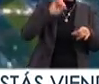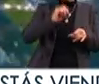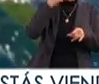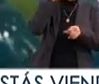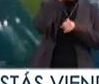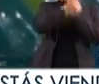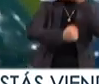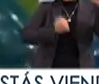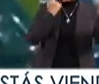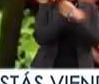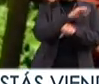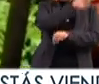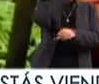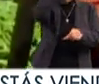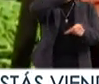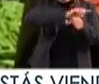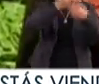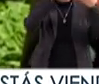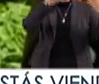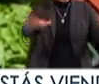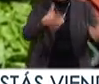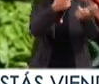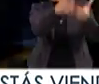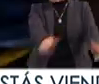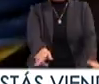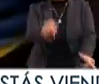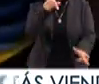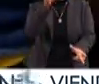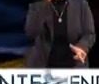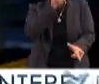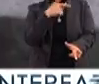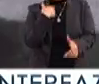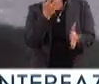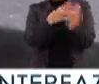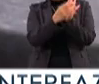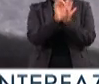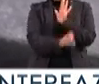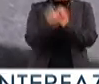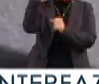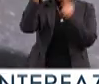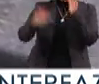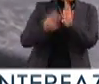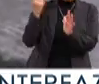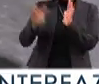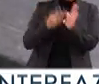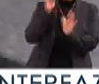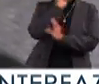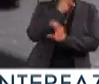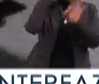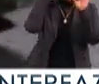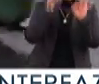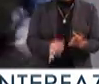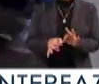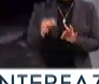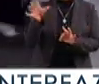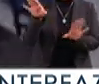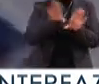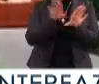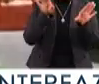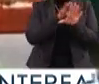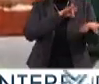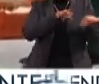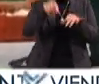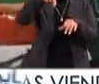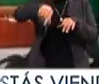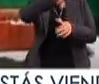36 años. Y el ejemplo que a me gusta siempre poner, que es muy reiterado para algunos, pero que creo que demuestra que cómo opera